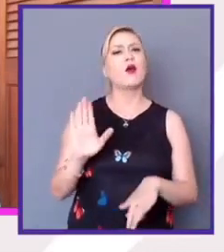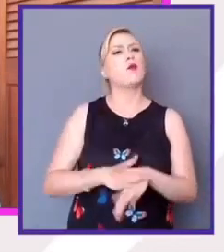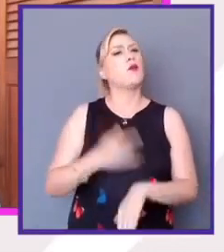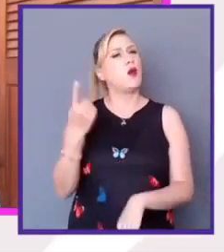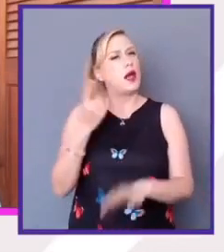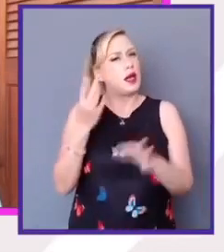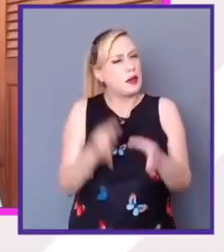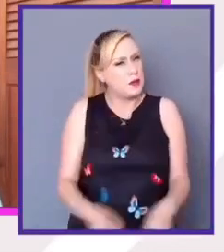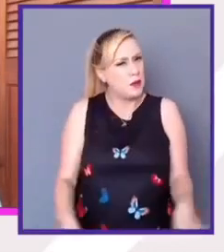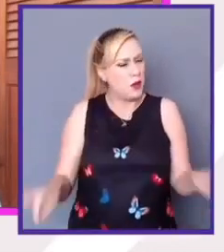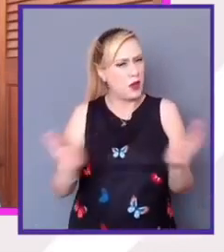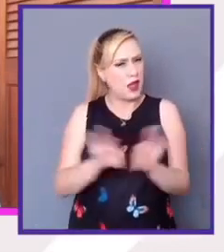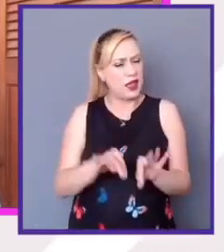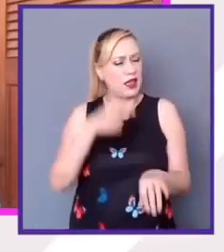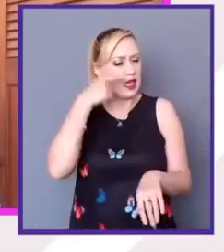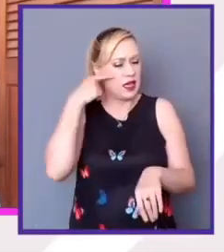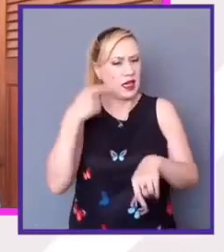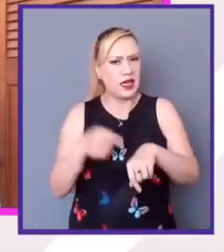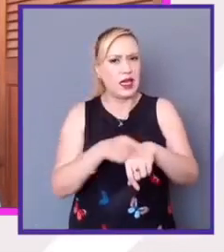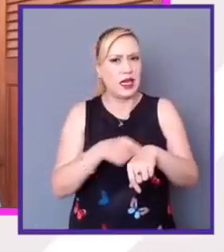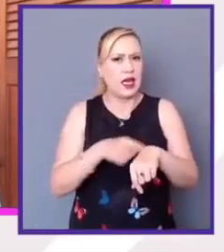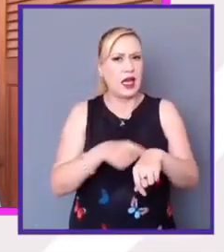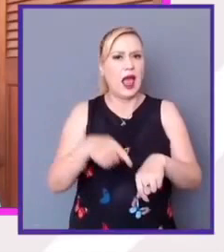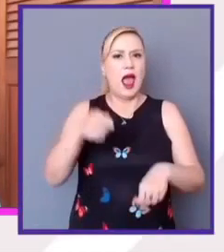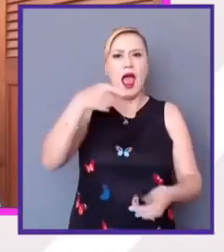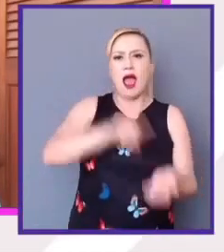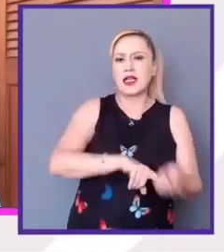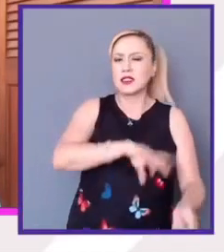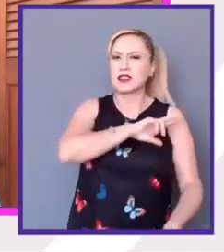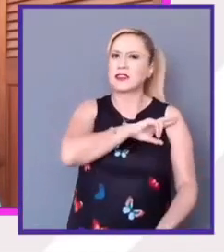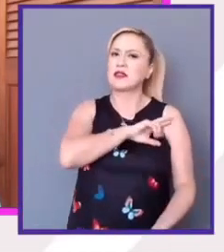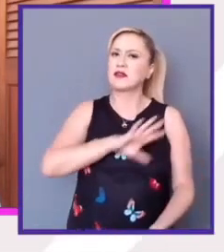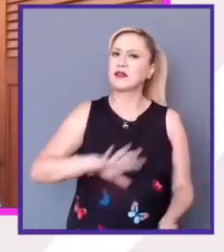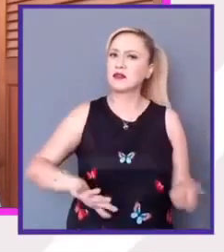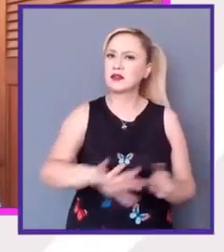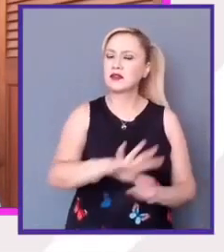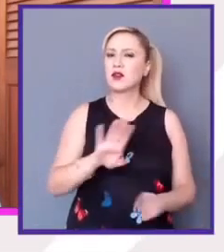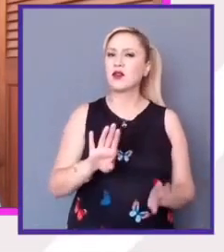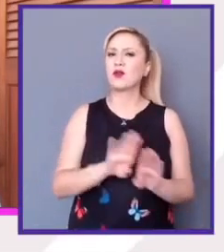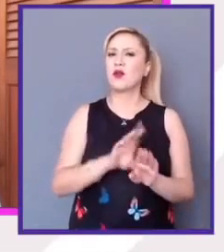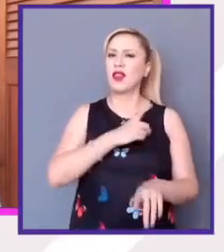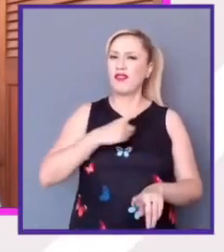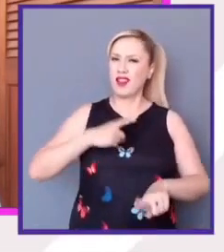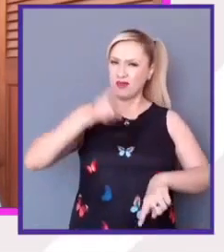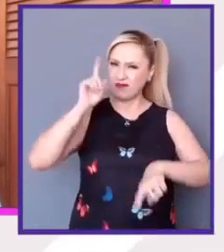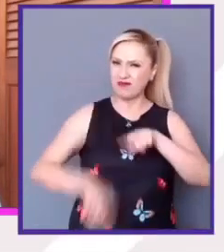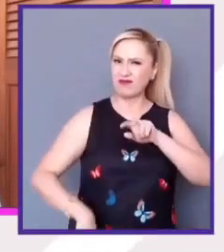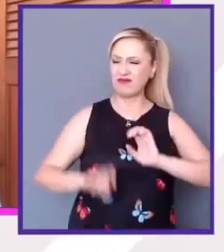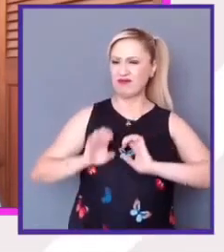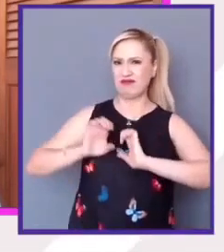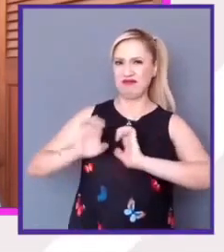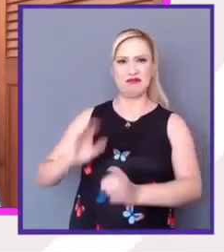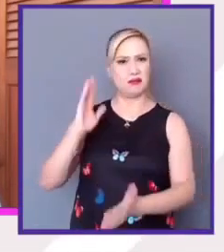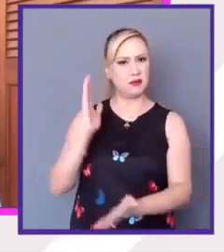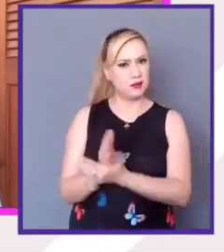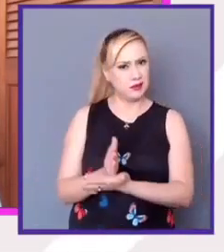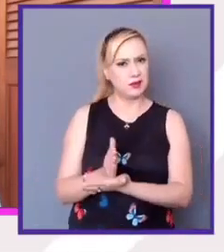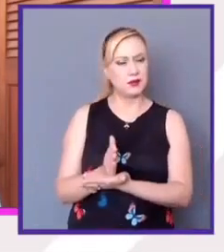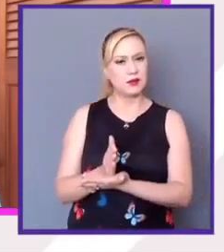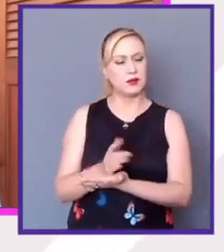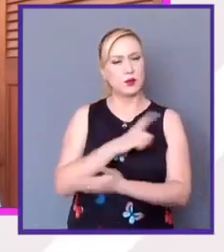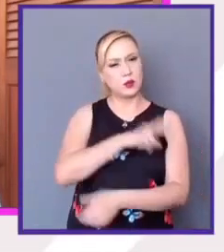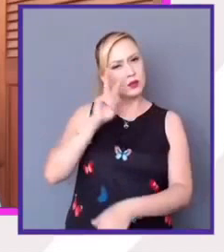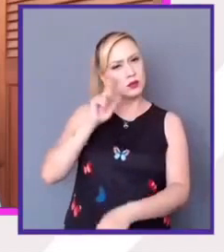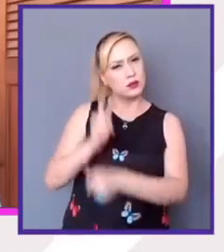acciones antirracistas desde el sector privado? ¿Y qué fenómenos o acciones han detectado que hacen necesario un